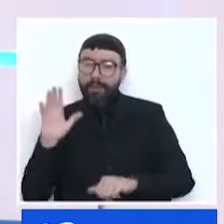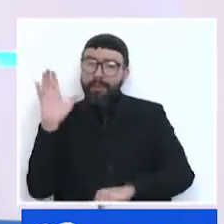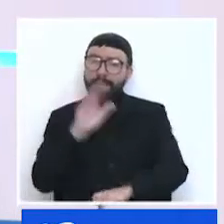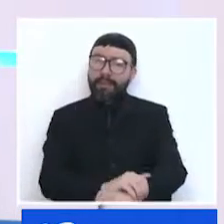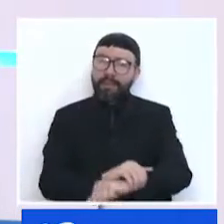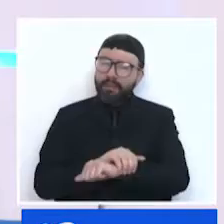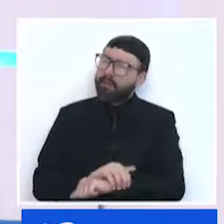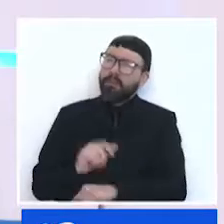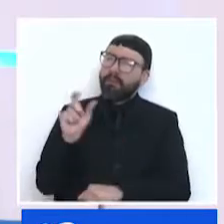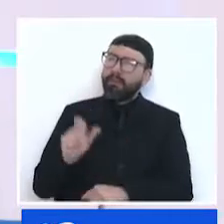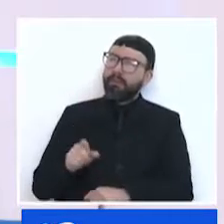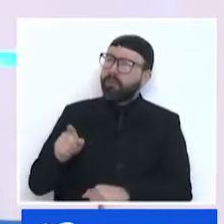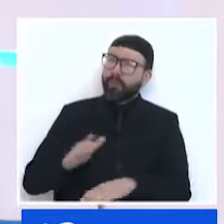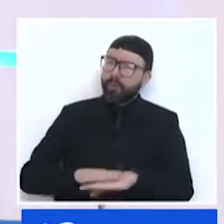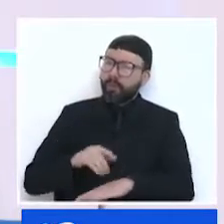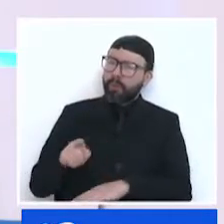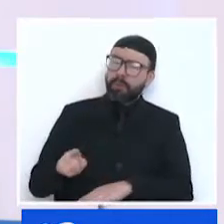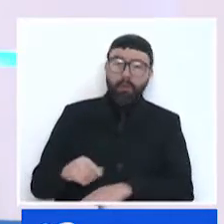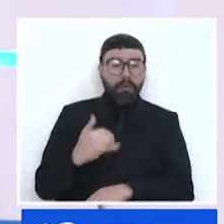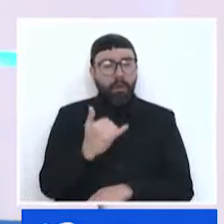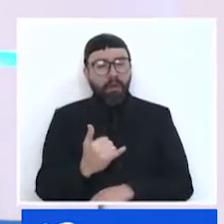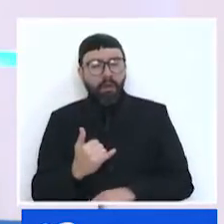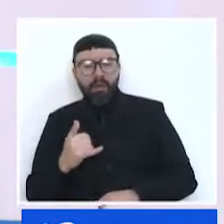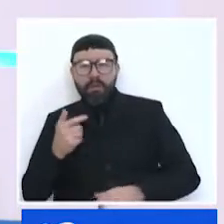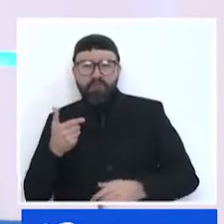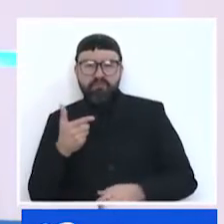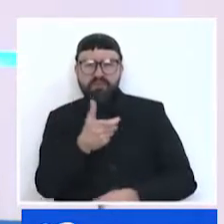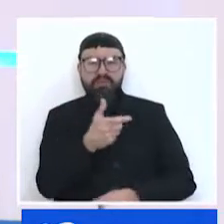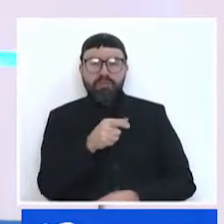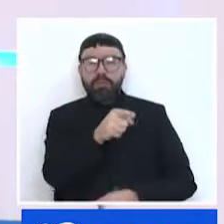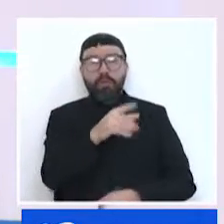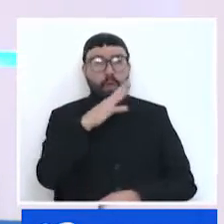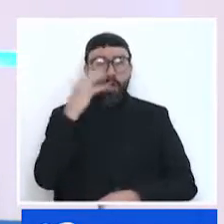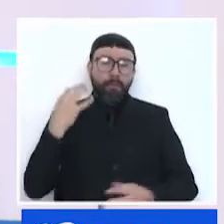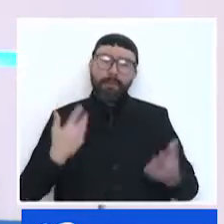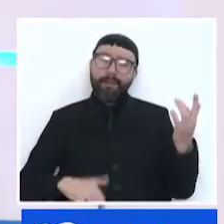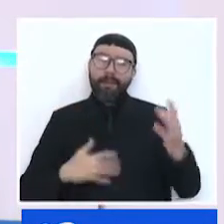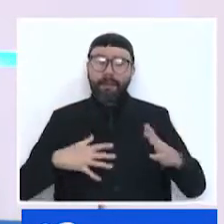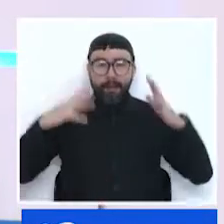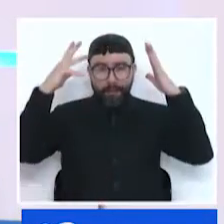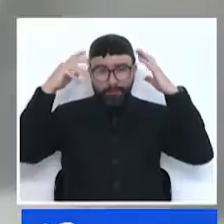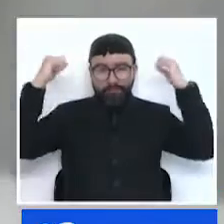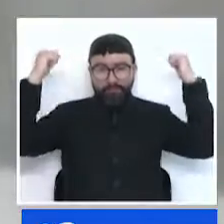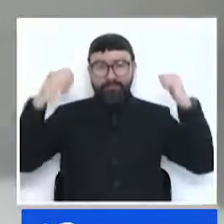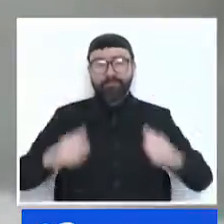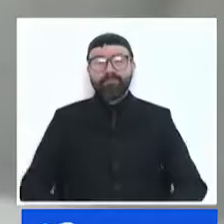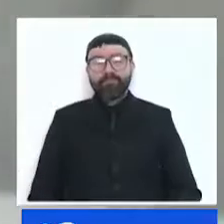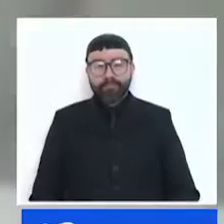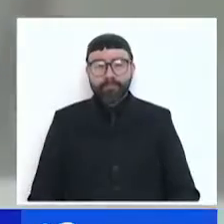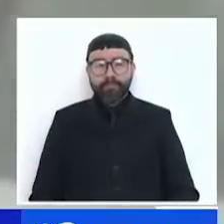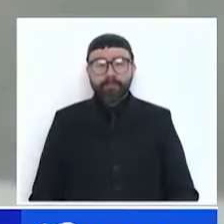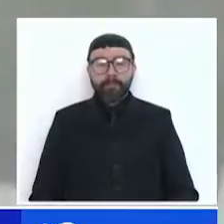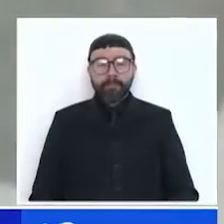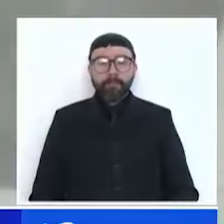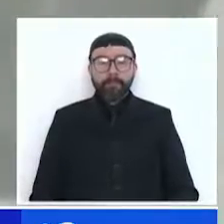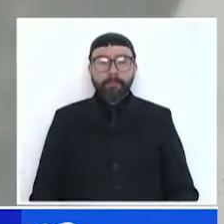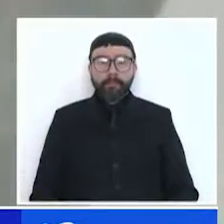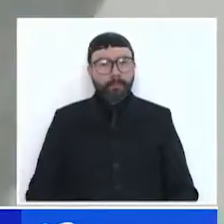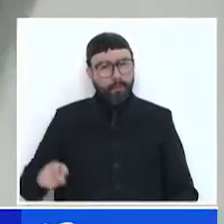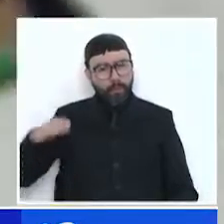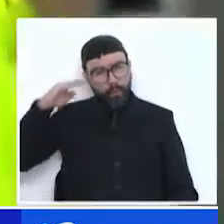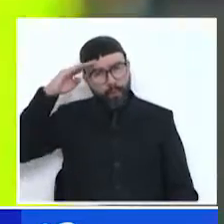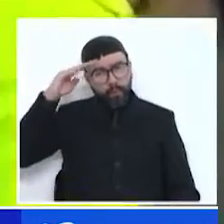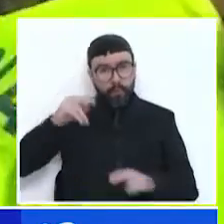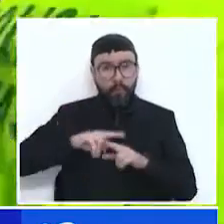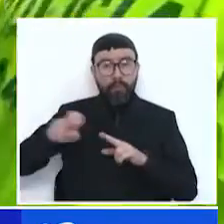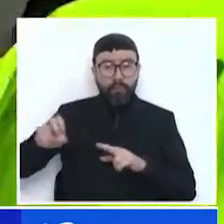presunto responsable del homicidio de un mariachi en el municipio de Villa María Caldas el pasado fin de semana. La Policía Metropolitana de